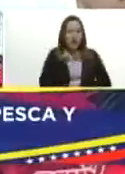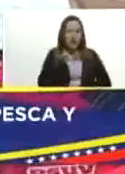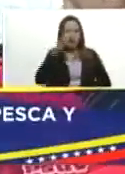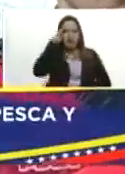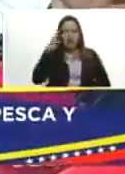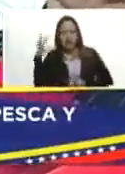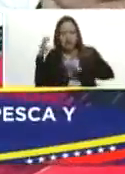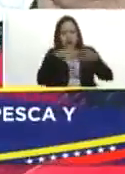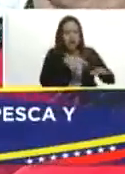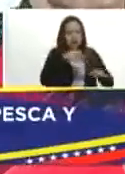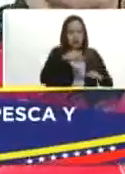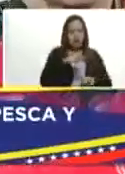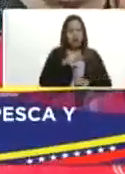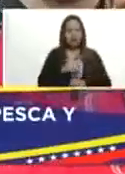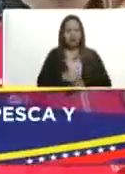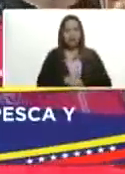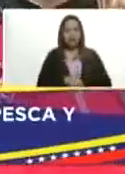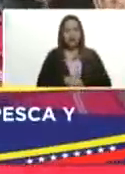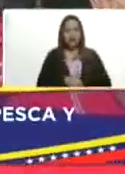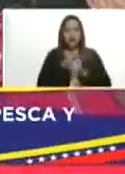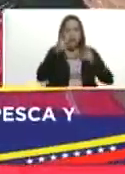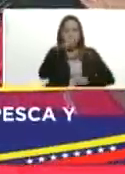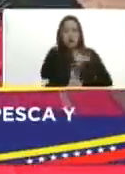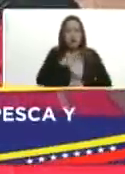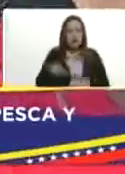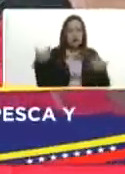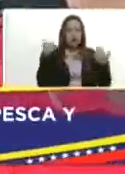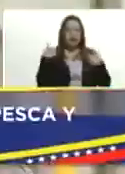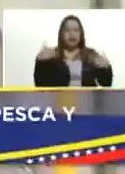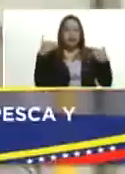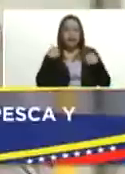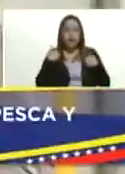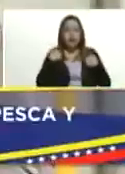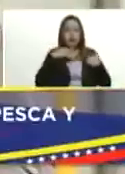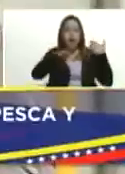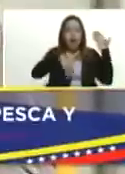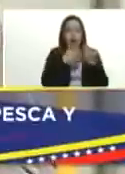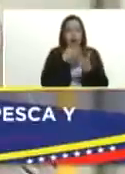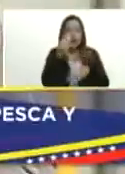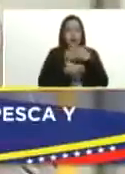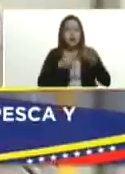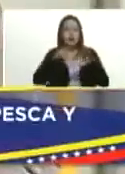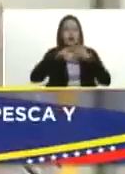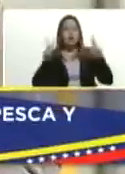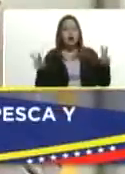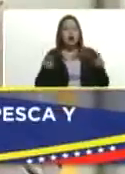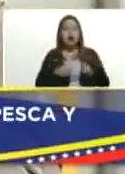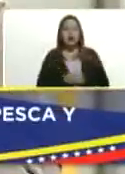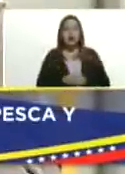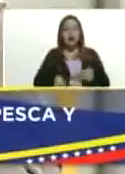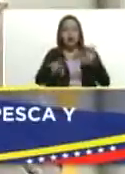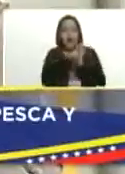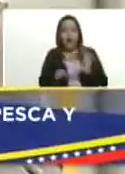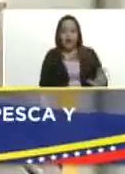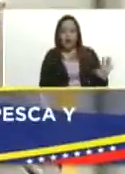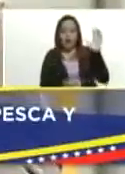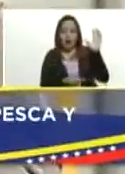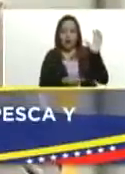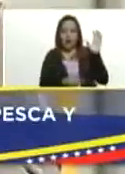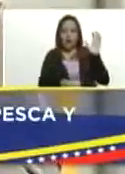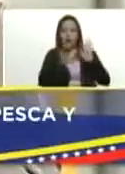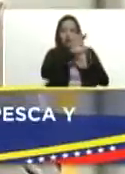invadieran? ¿Cuánto sufrimos hasta que establecimos la paz con la ley en la mano, con